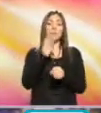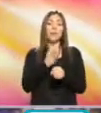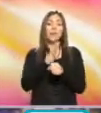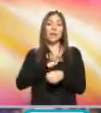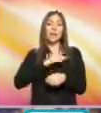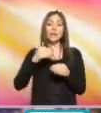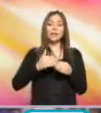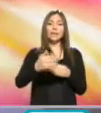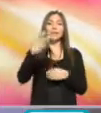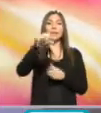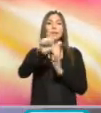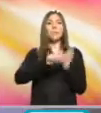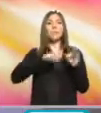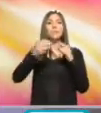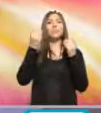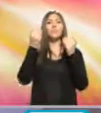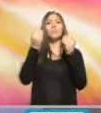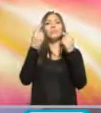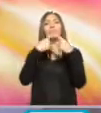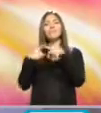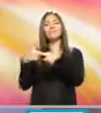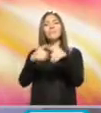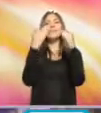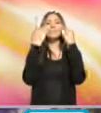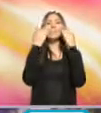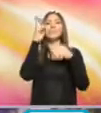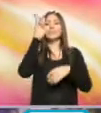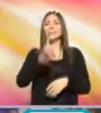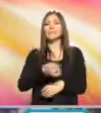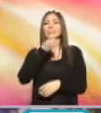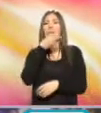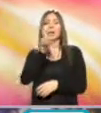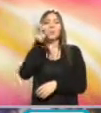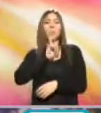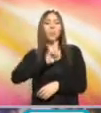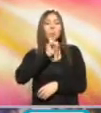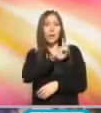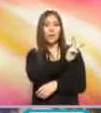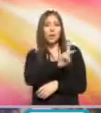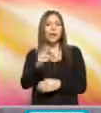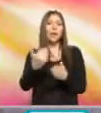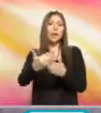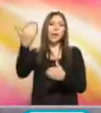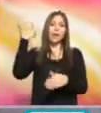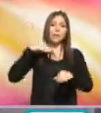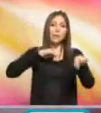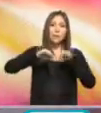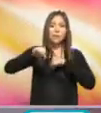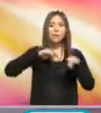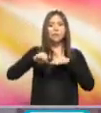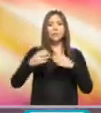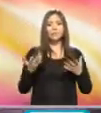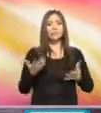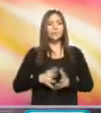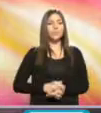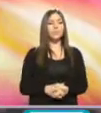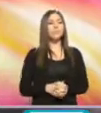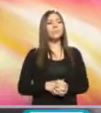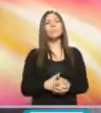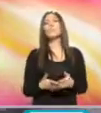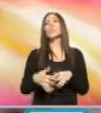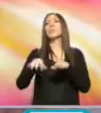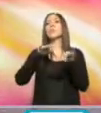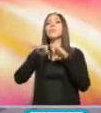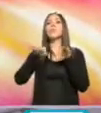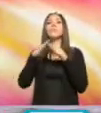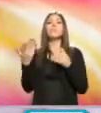trabajo, tiene muchos testimonios muy conmovedores de mujeres que estaban trabajando en el trabajo